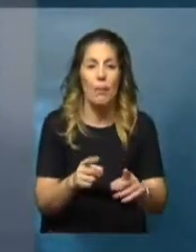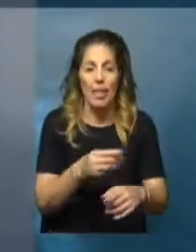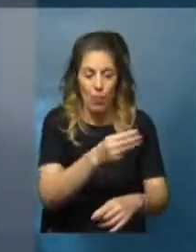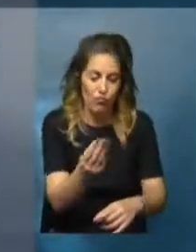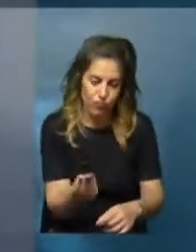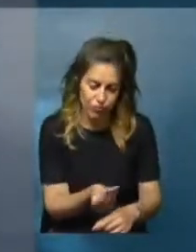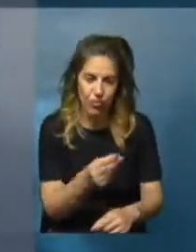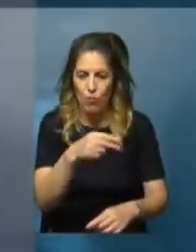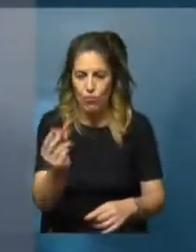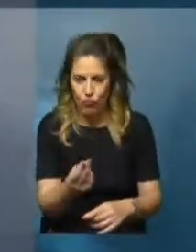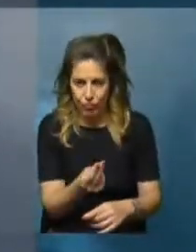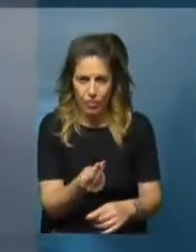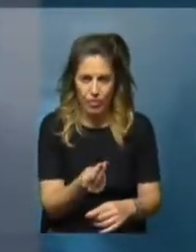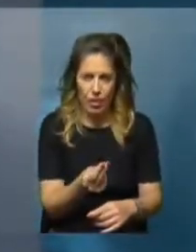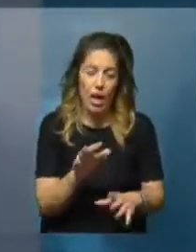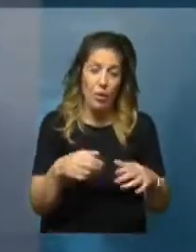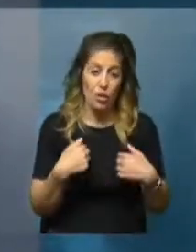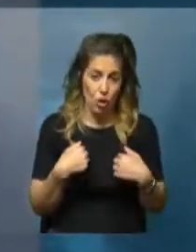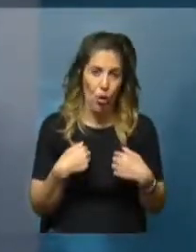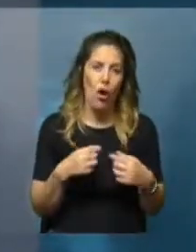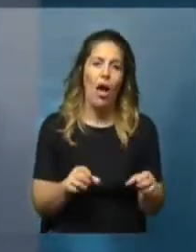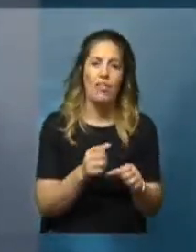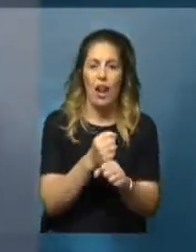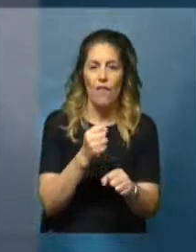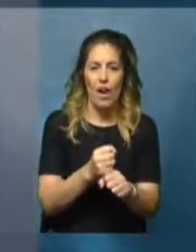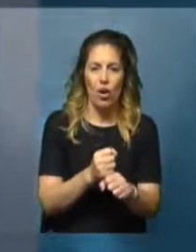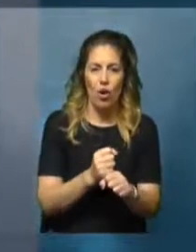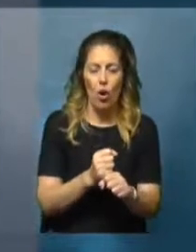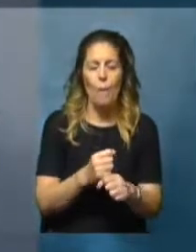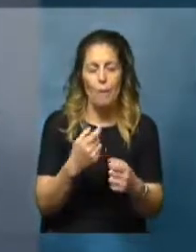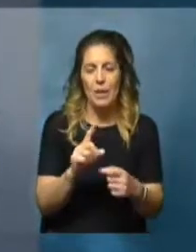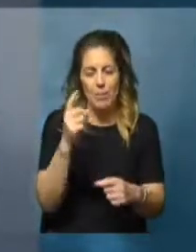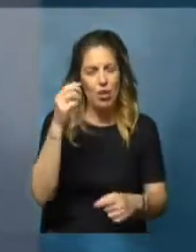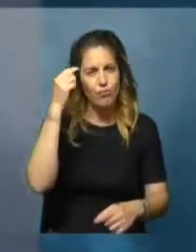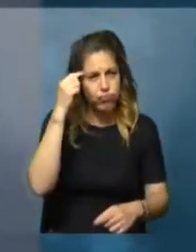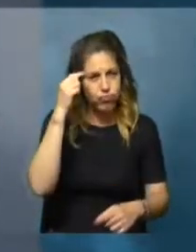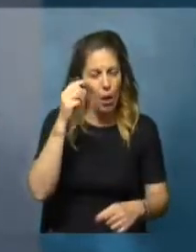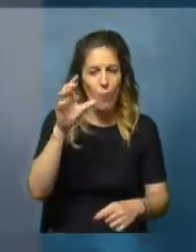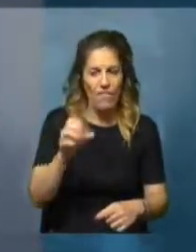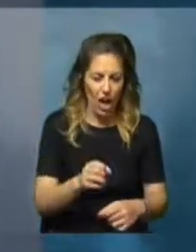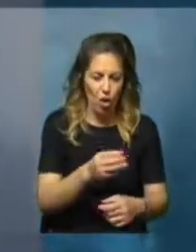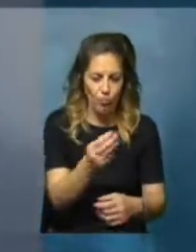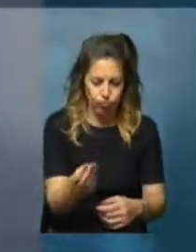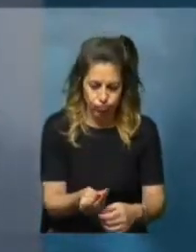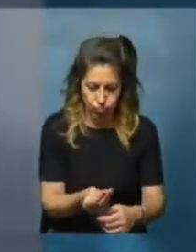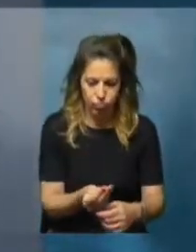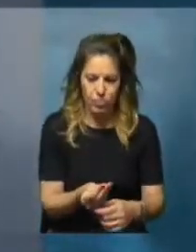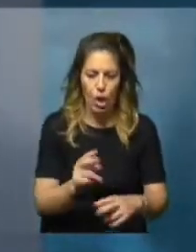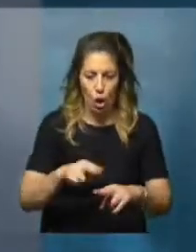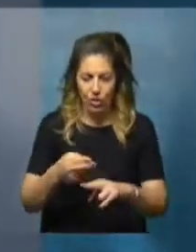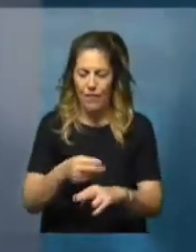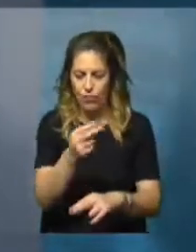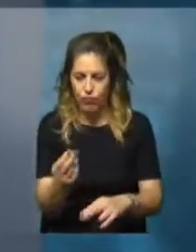boceto bueno en mi caso capaz creo que trabajo de otra manera pero yo trabajo así conceptualiza o bajo tierra palabras boceto este